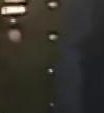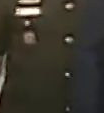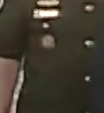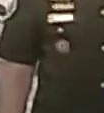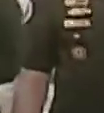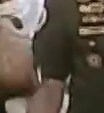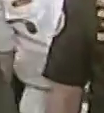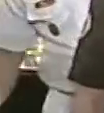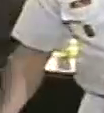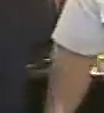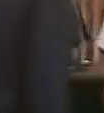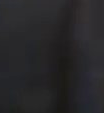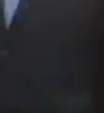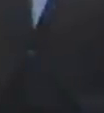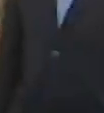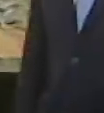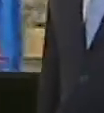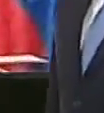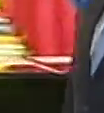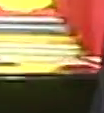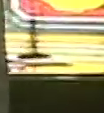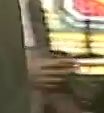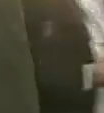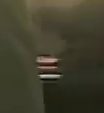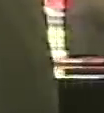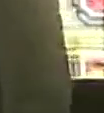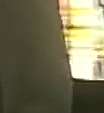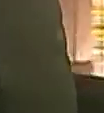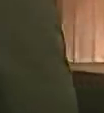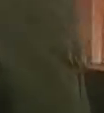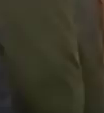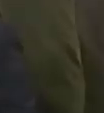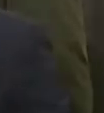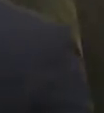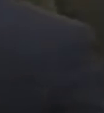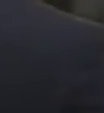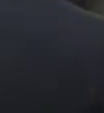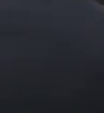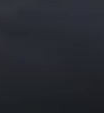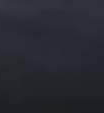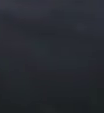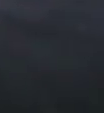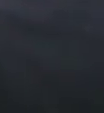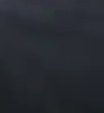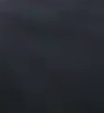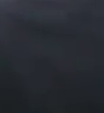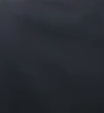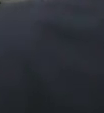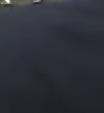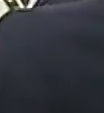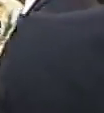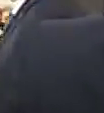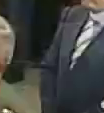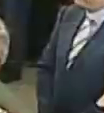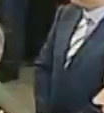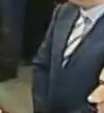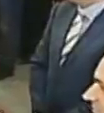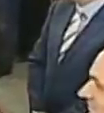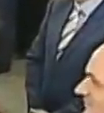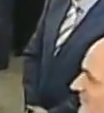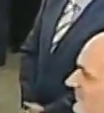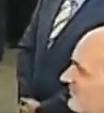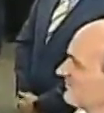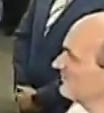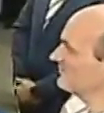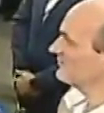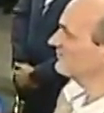varios recursos para que se puedan profundizar ese gobierno regional y local en cada una de